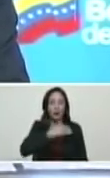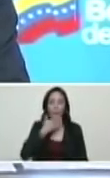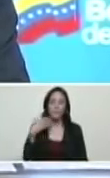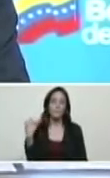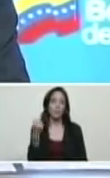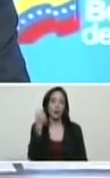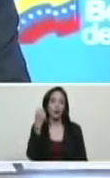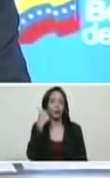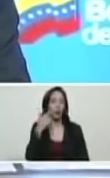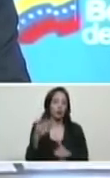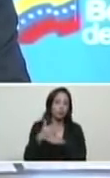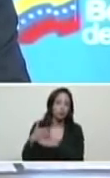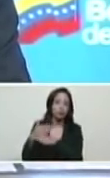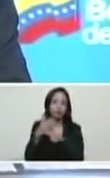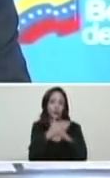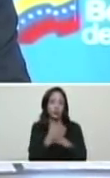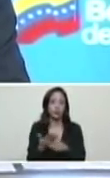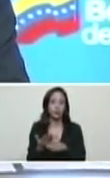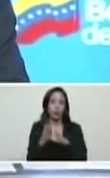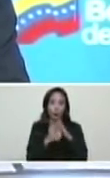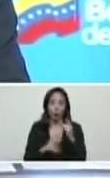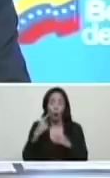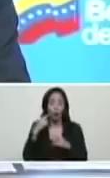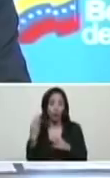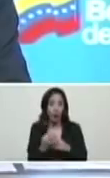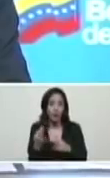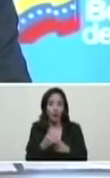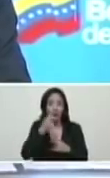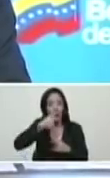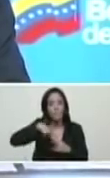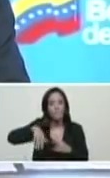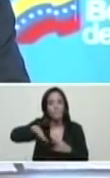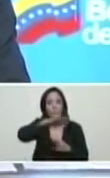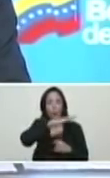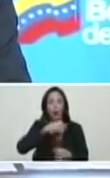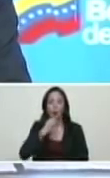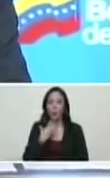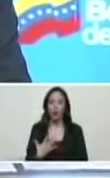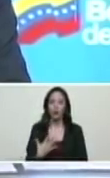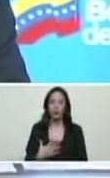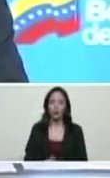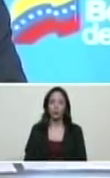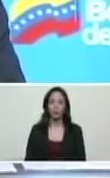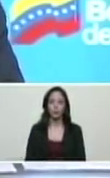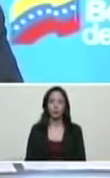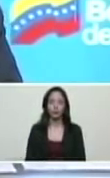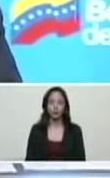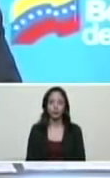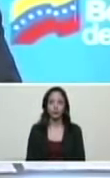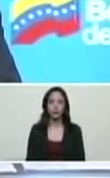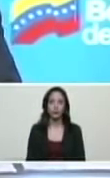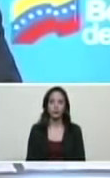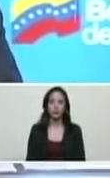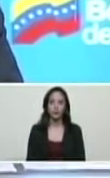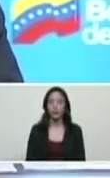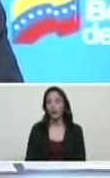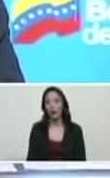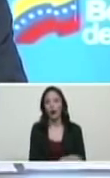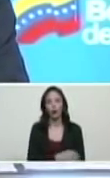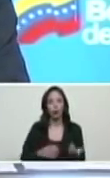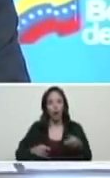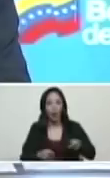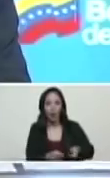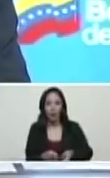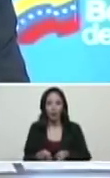para convivir con la vida bravía y hermosa del llano, para conocer las lagunas,